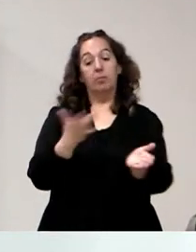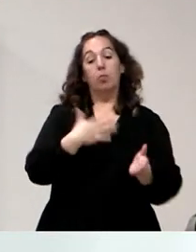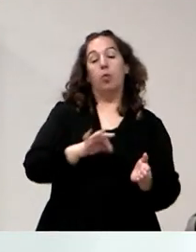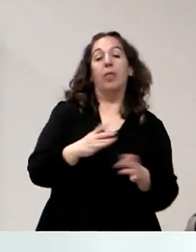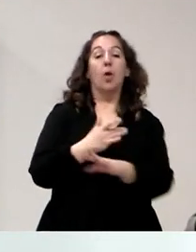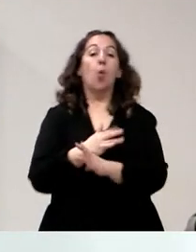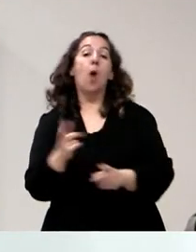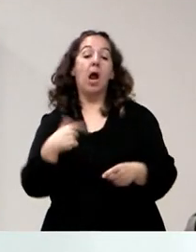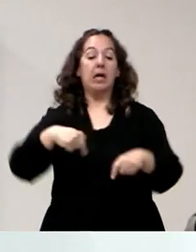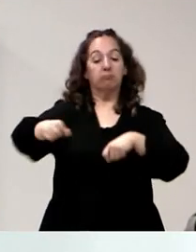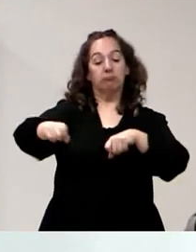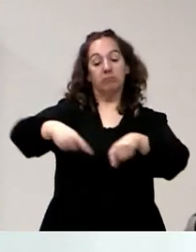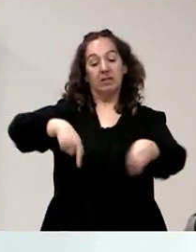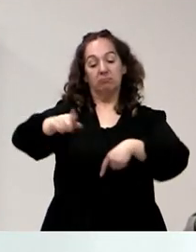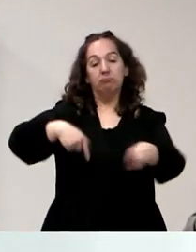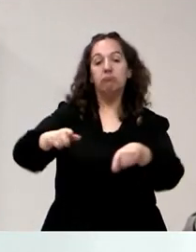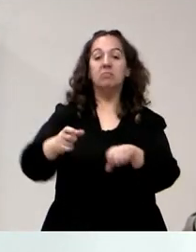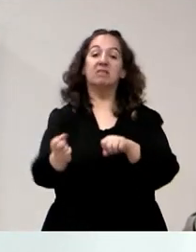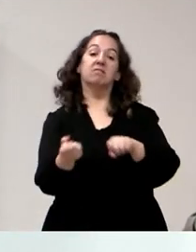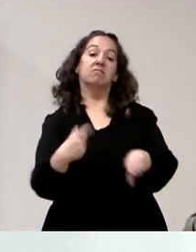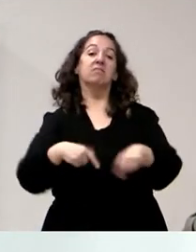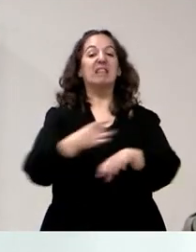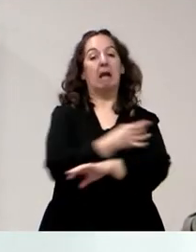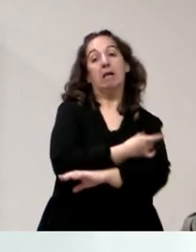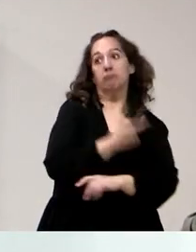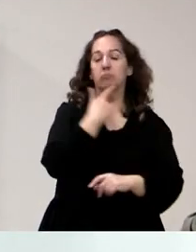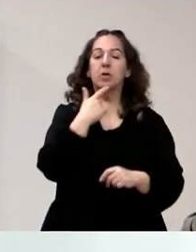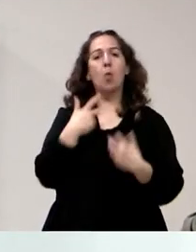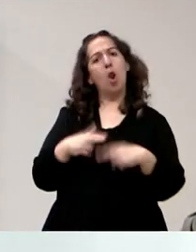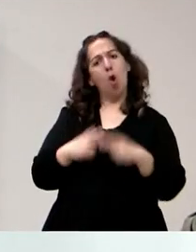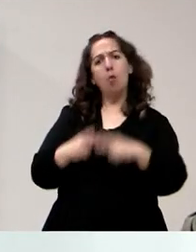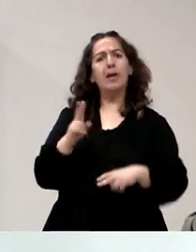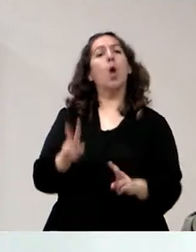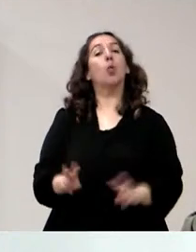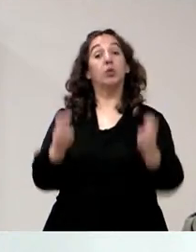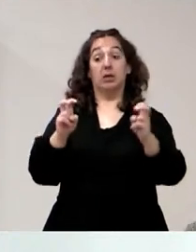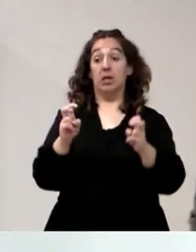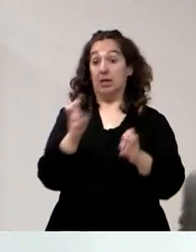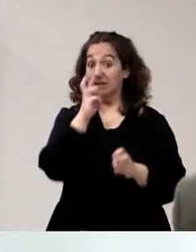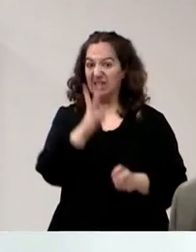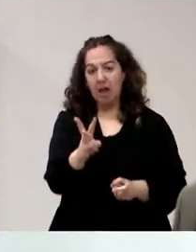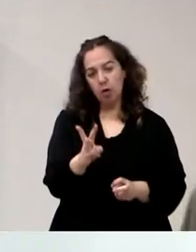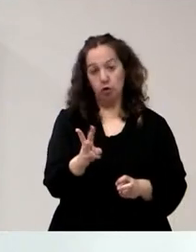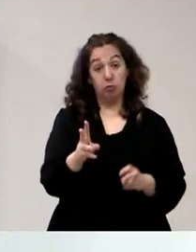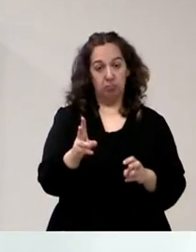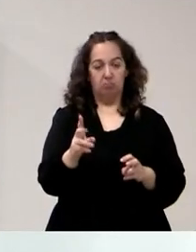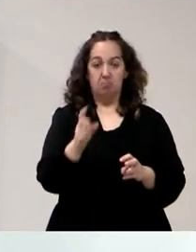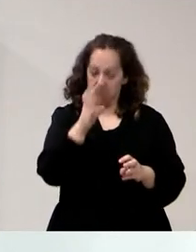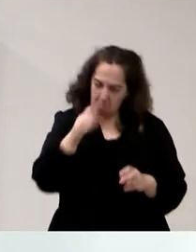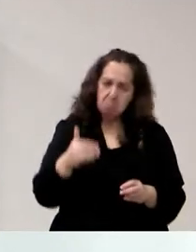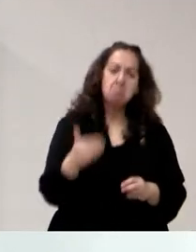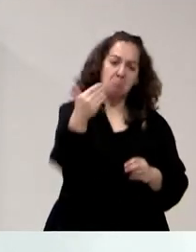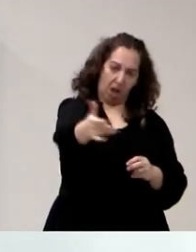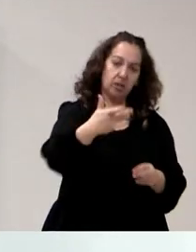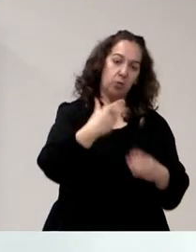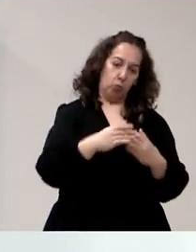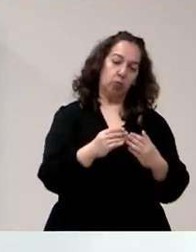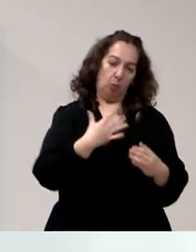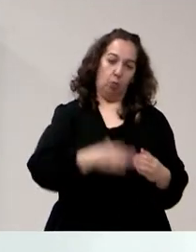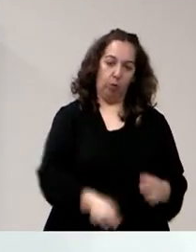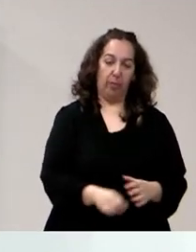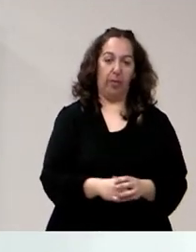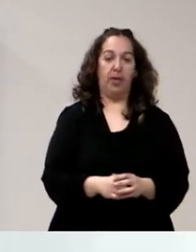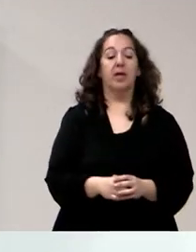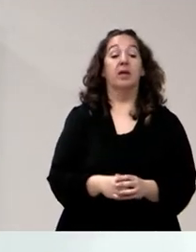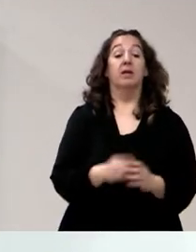jugar con los tráficos ferroviarios y por tanto es una obra que va a ser útil Más allá de esos 3 años que haya de hueco entre la puesta en servicio